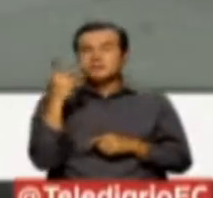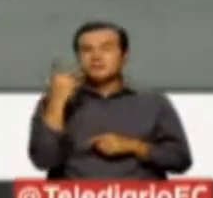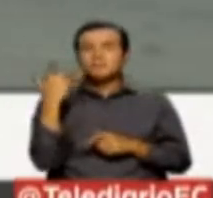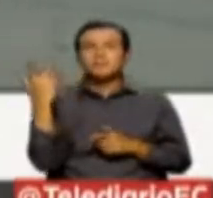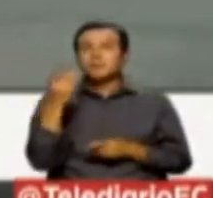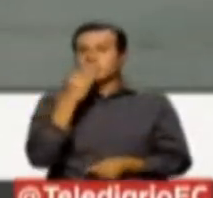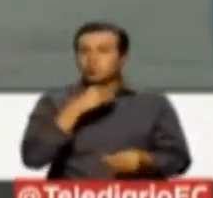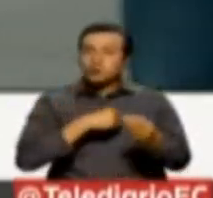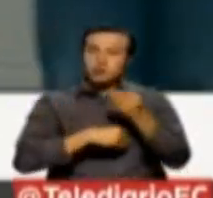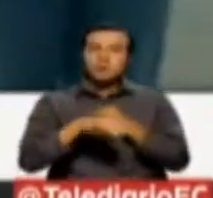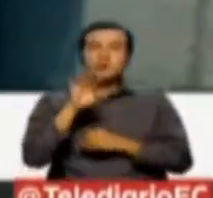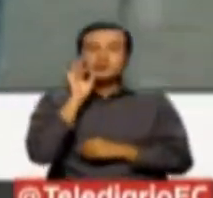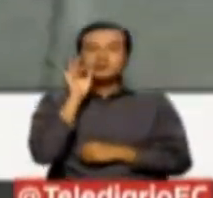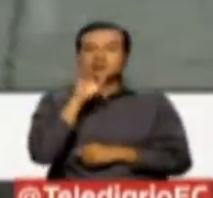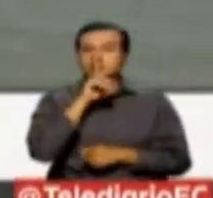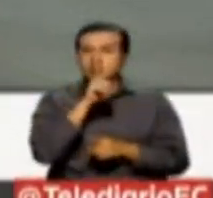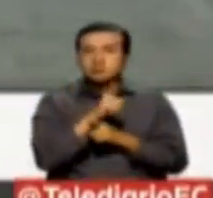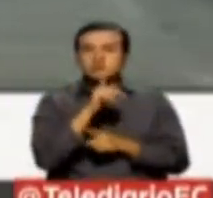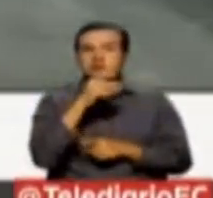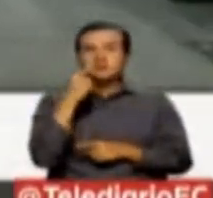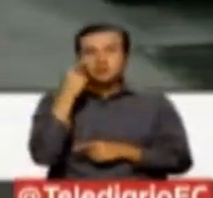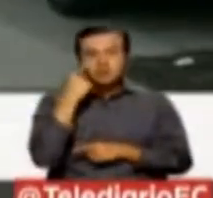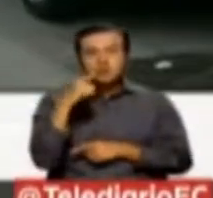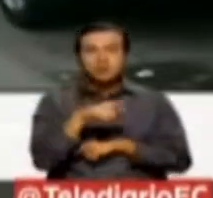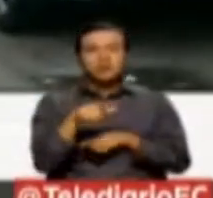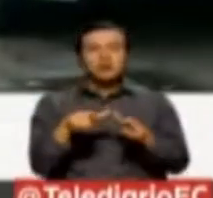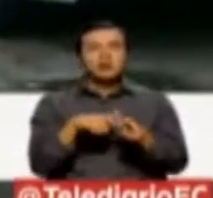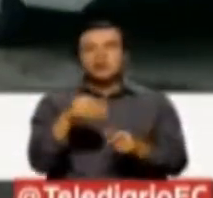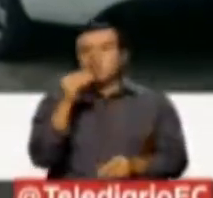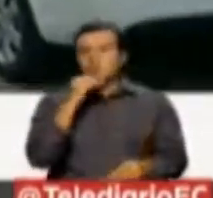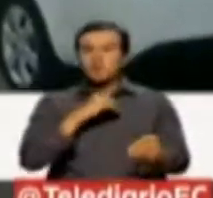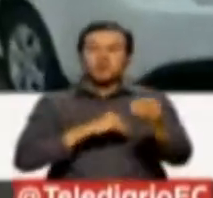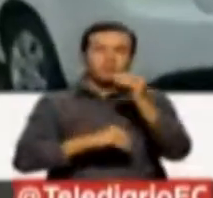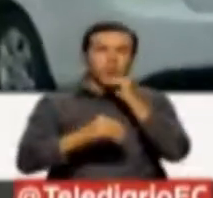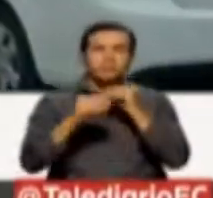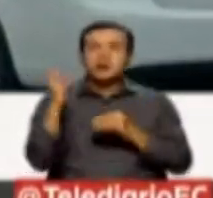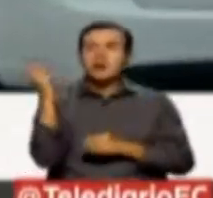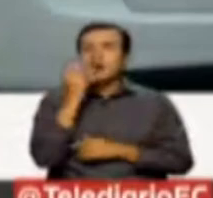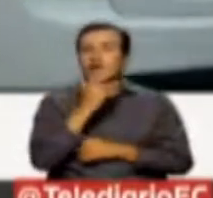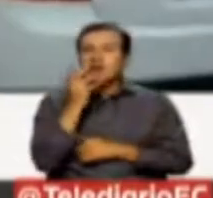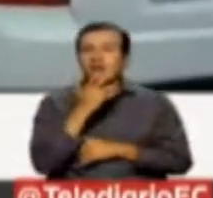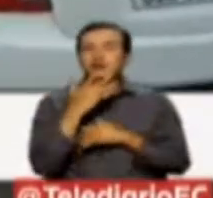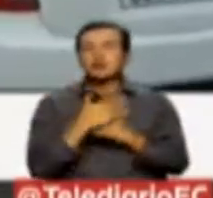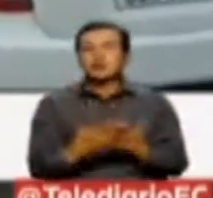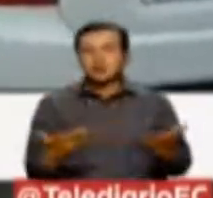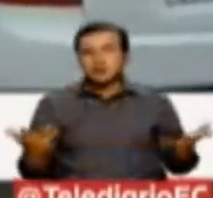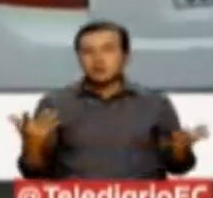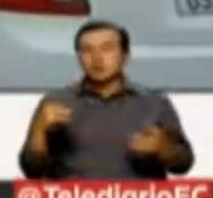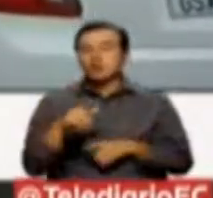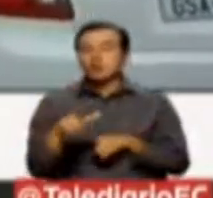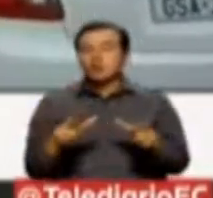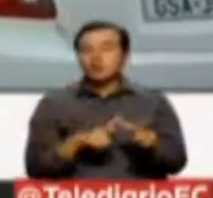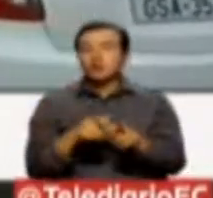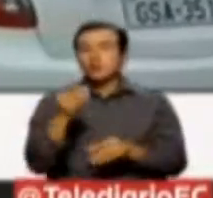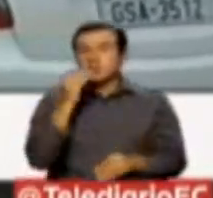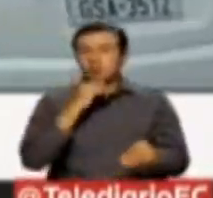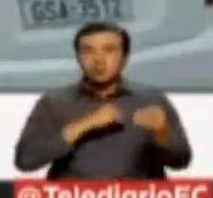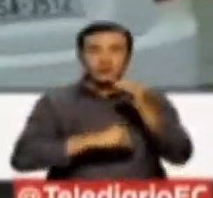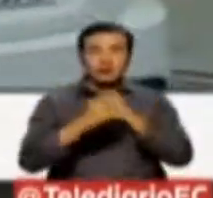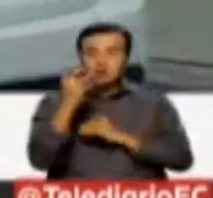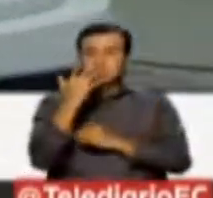ejemplo, siempre tendemos a buscar un sitio donde podamos comer calientito. Y el sitio donde podemos comer